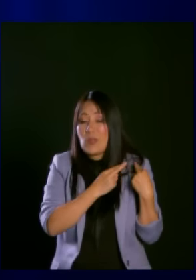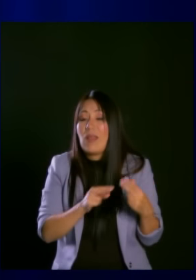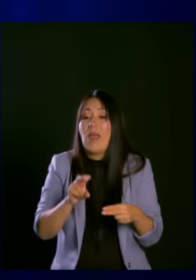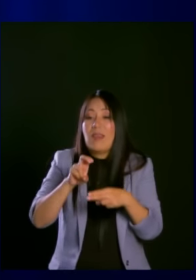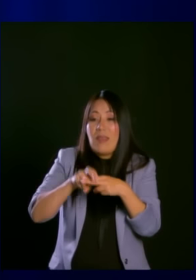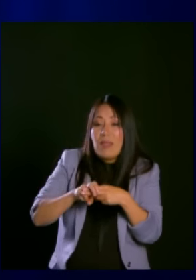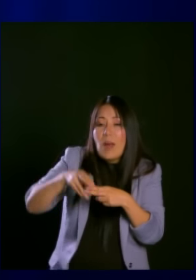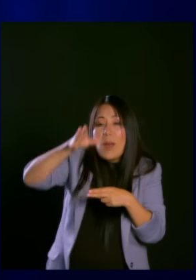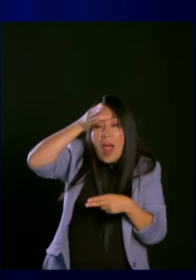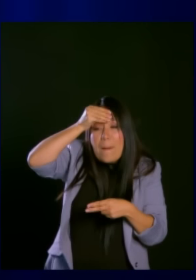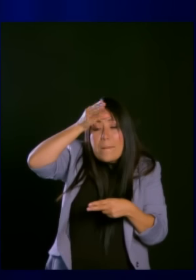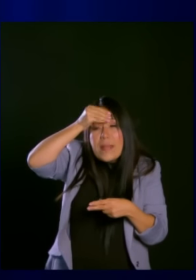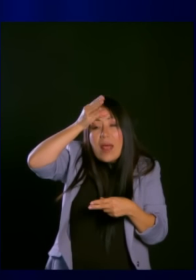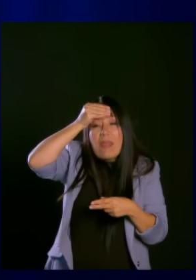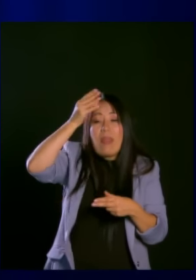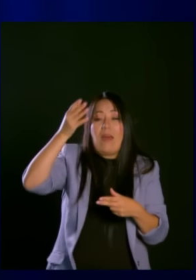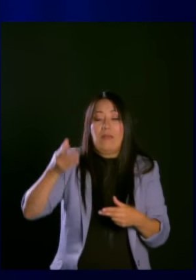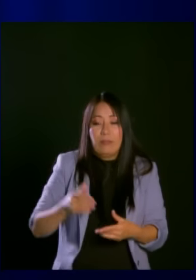¿Yujú?